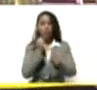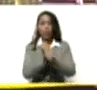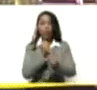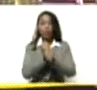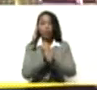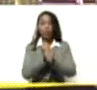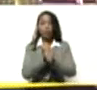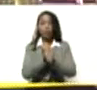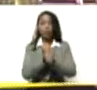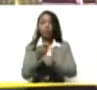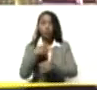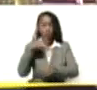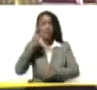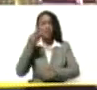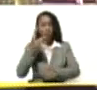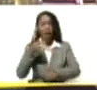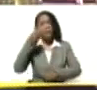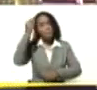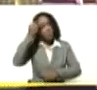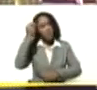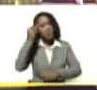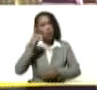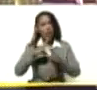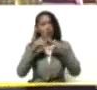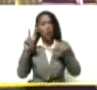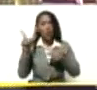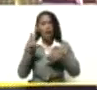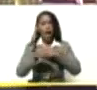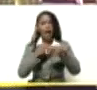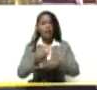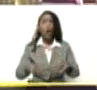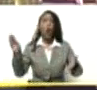Yo de verdad creo que hay que hacerlo todo de nuevo.